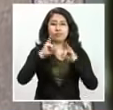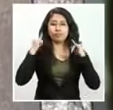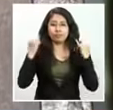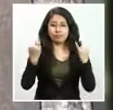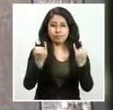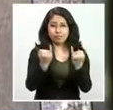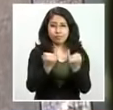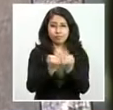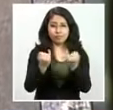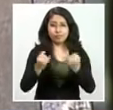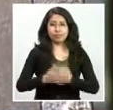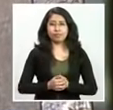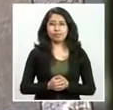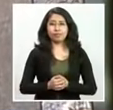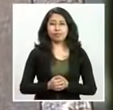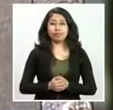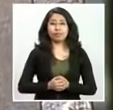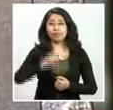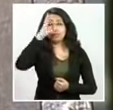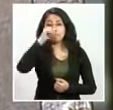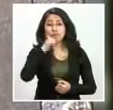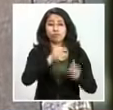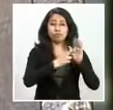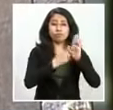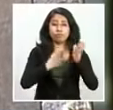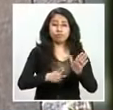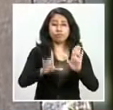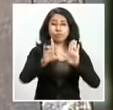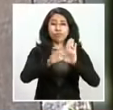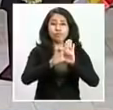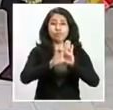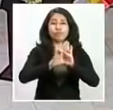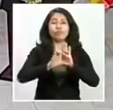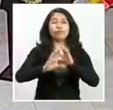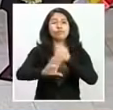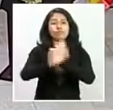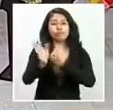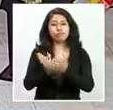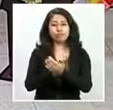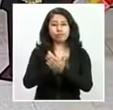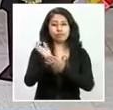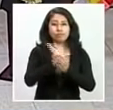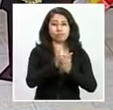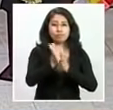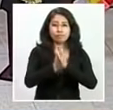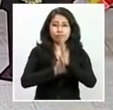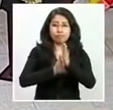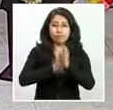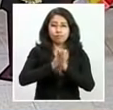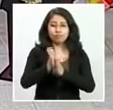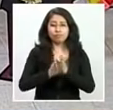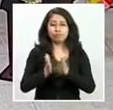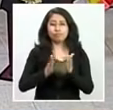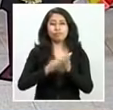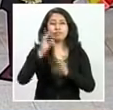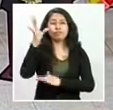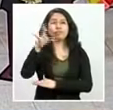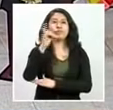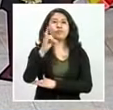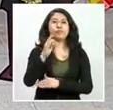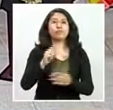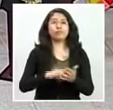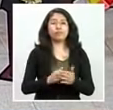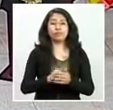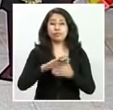Estado y la o el representante legal del Estado en la defensa de los derechos, intereses y patrimonio de Bolivia, en el marco de